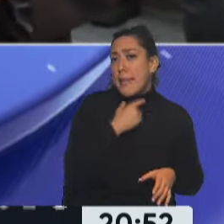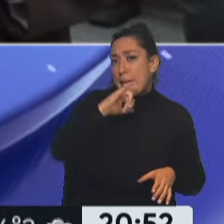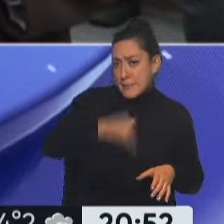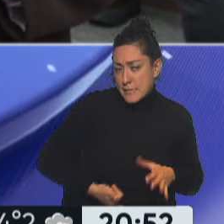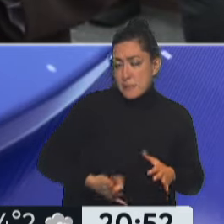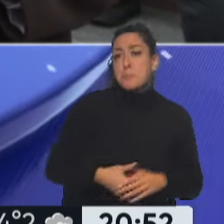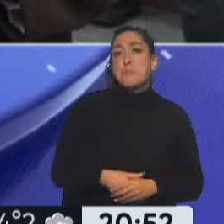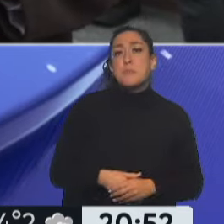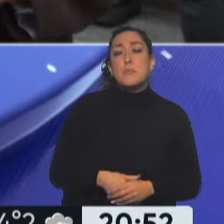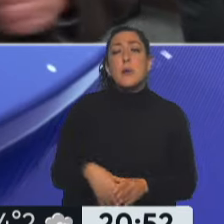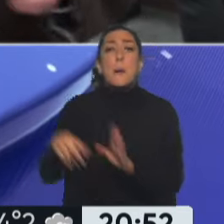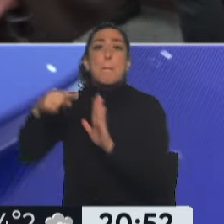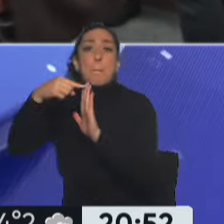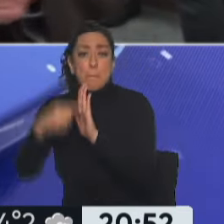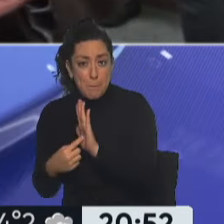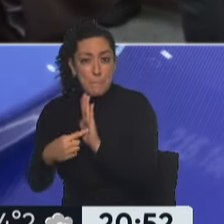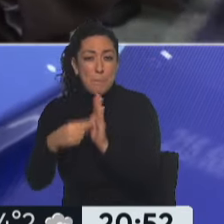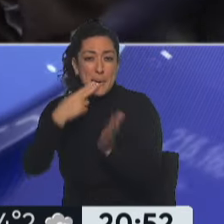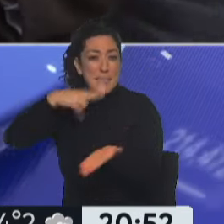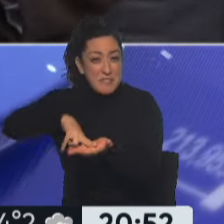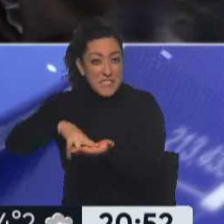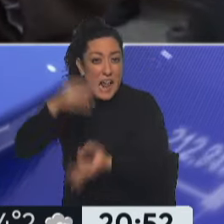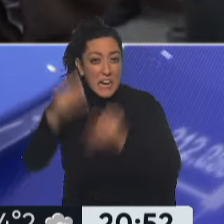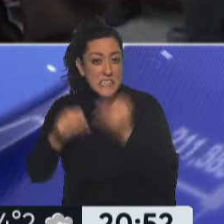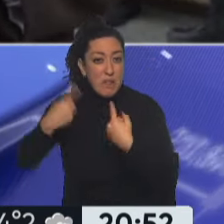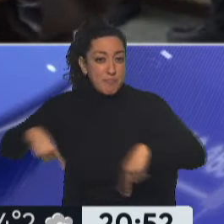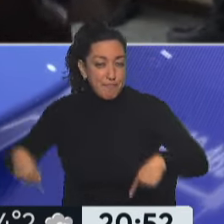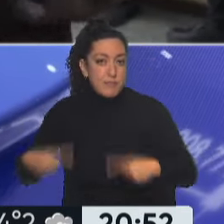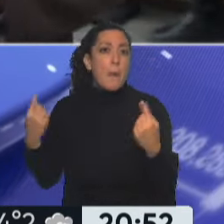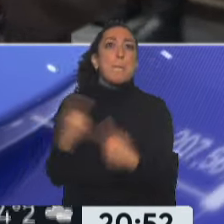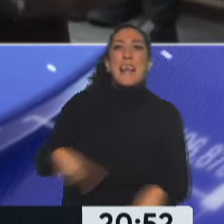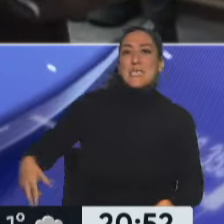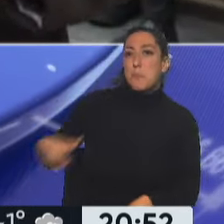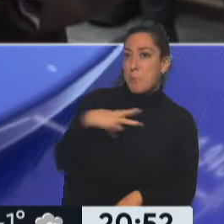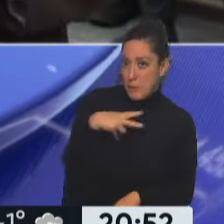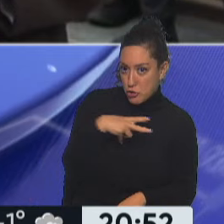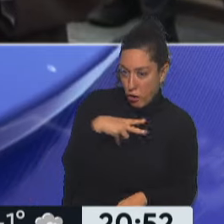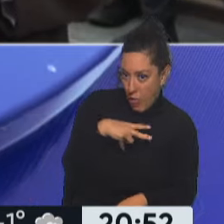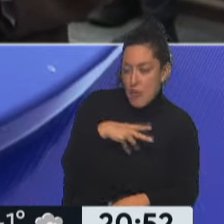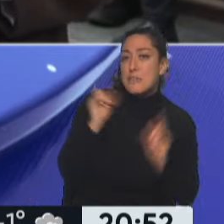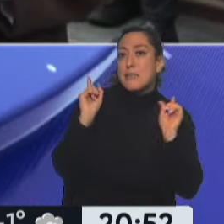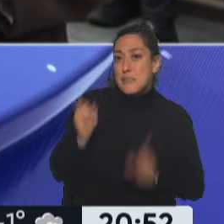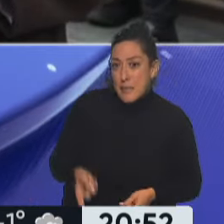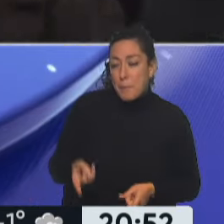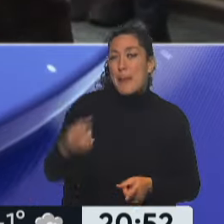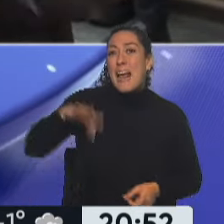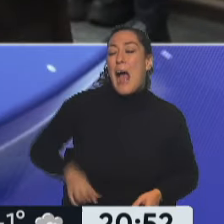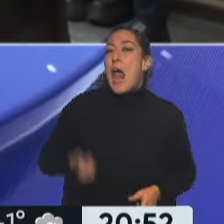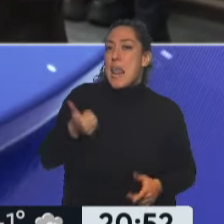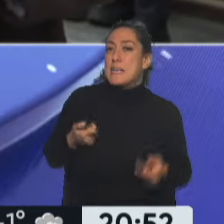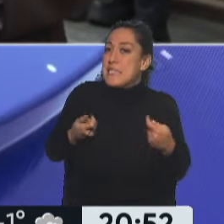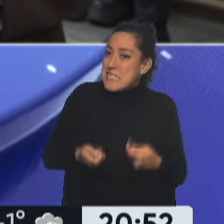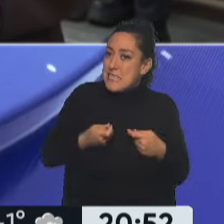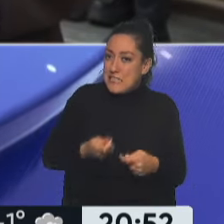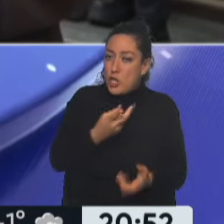analizar con respecto al paquete fiscal? Lo que tiene que ver con bienes personales y otra vez insistir con ganancias. Mañana 3